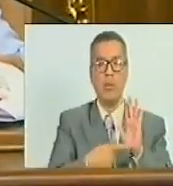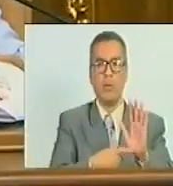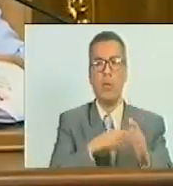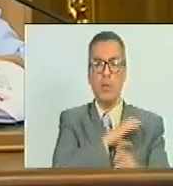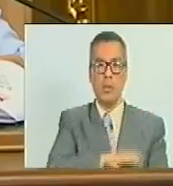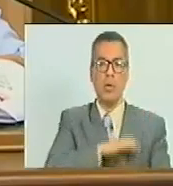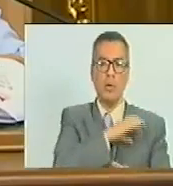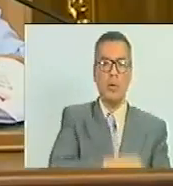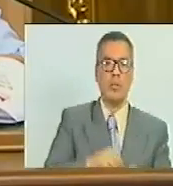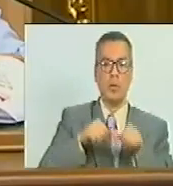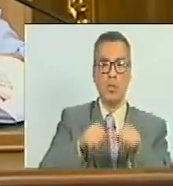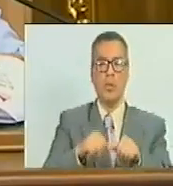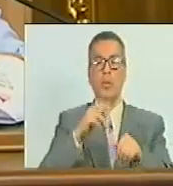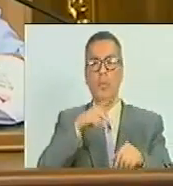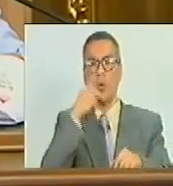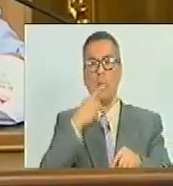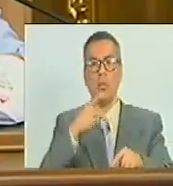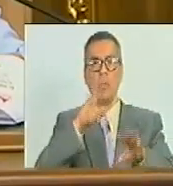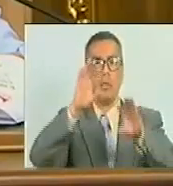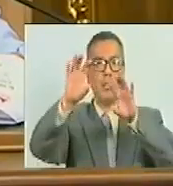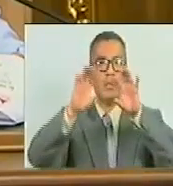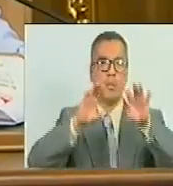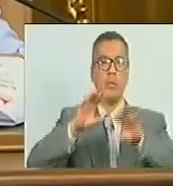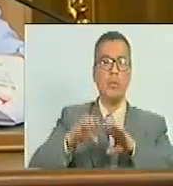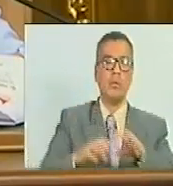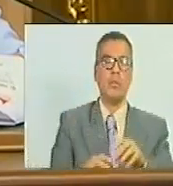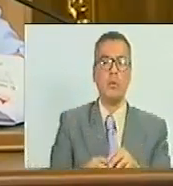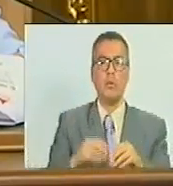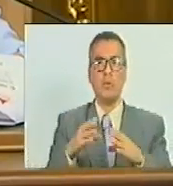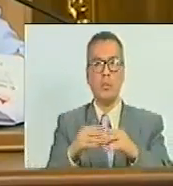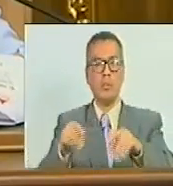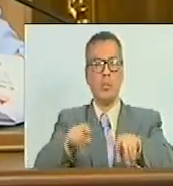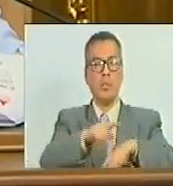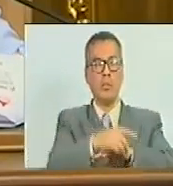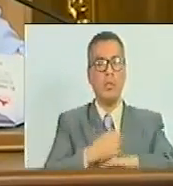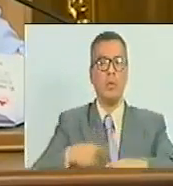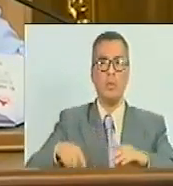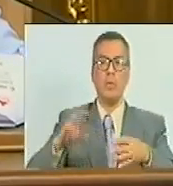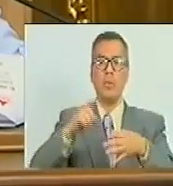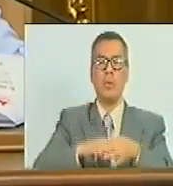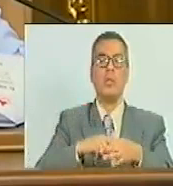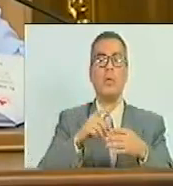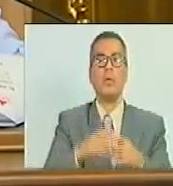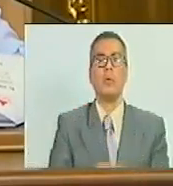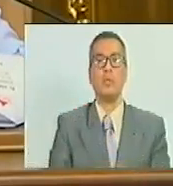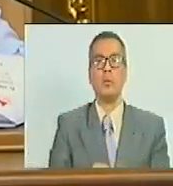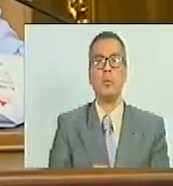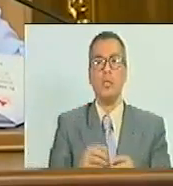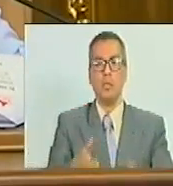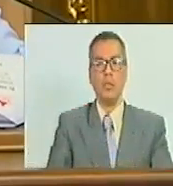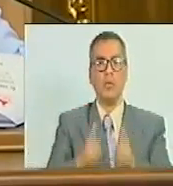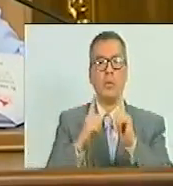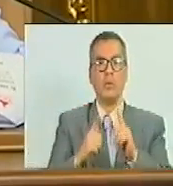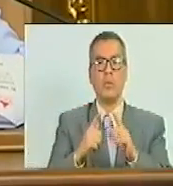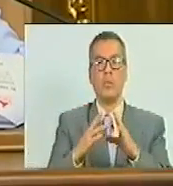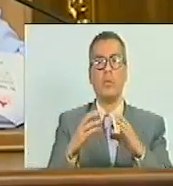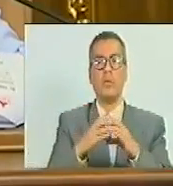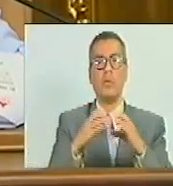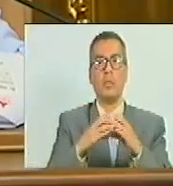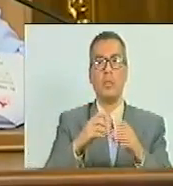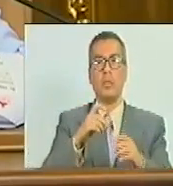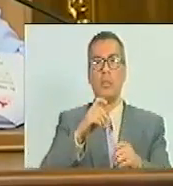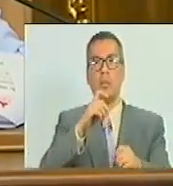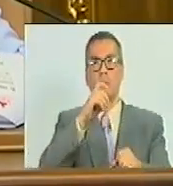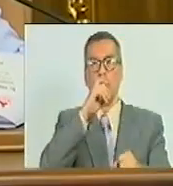Comisión Permanente de Política Exterior, Soberanía e Integración, mediante la cual se autoriza al ciudadano